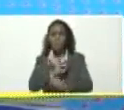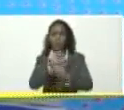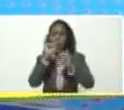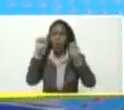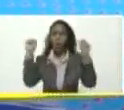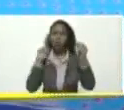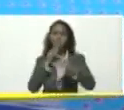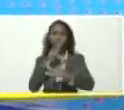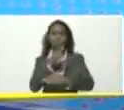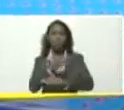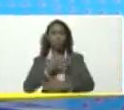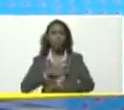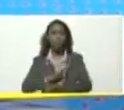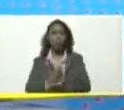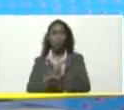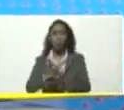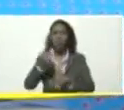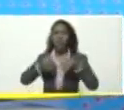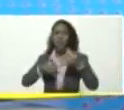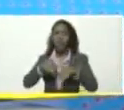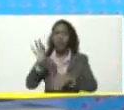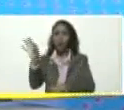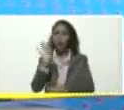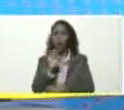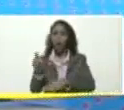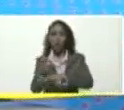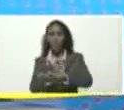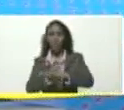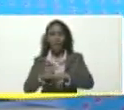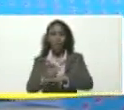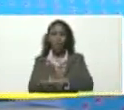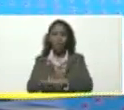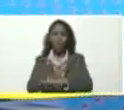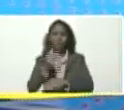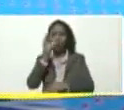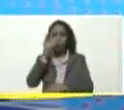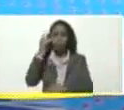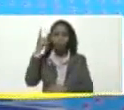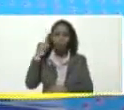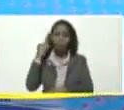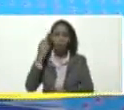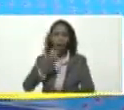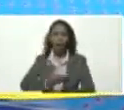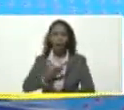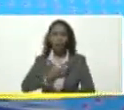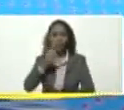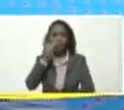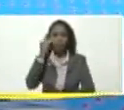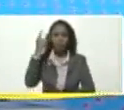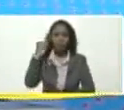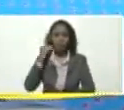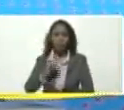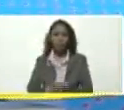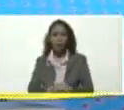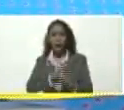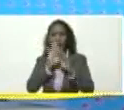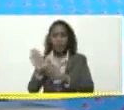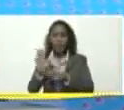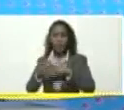irá a votar y a elegir gobernadores, gobernadoras, alcaldes y alcaldesas. Así